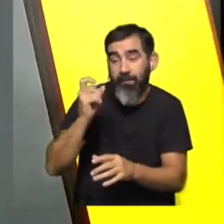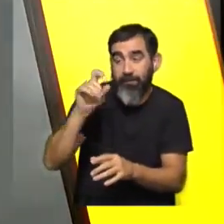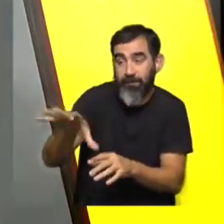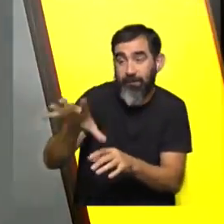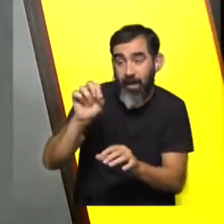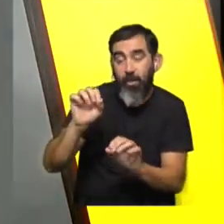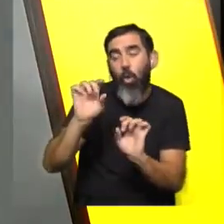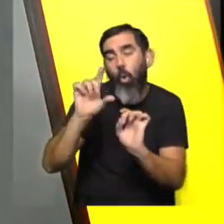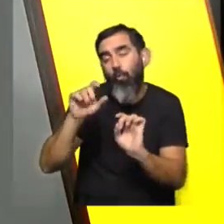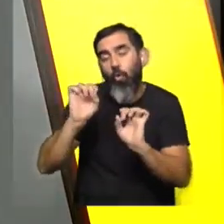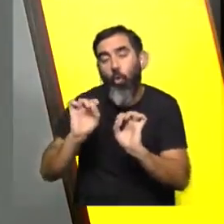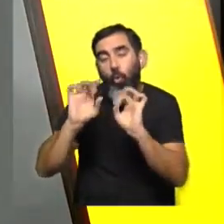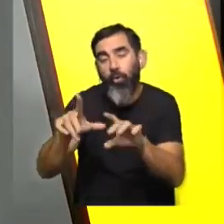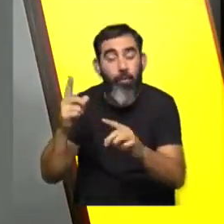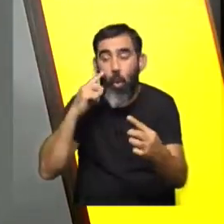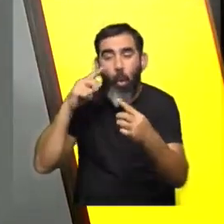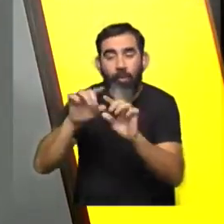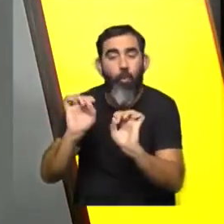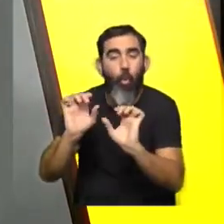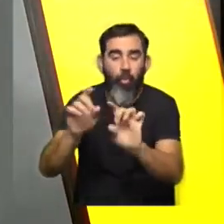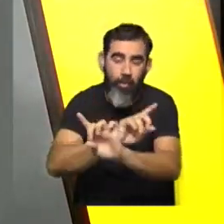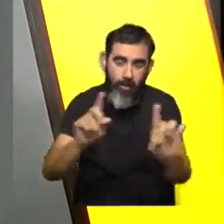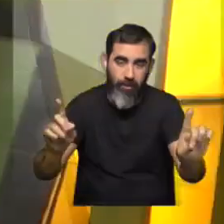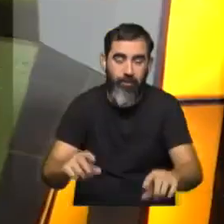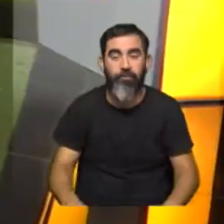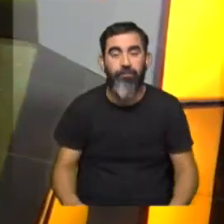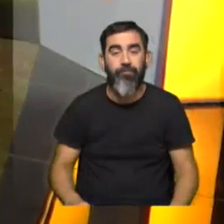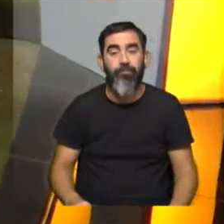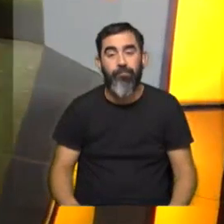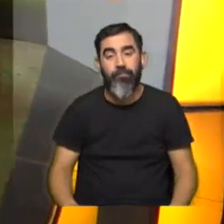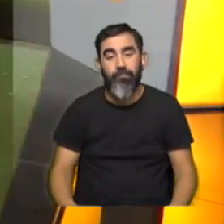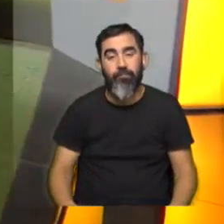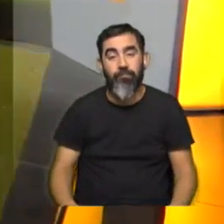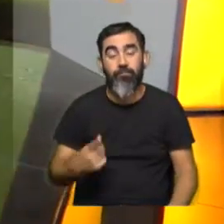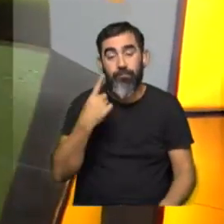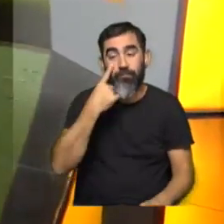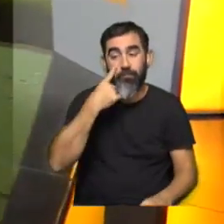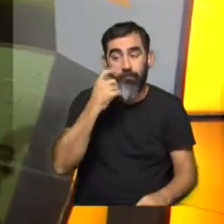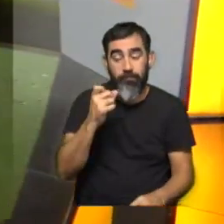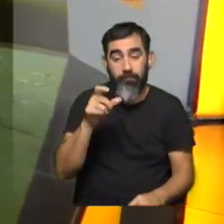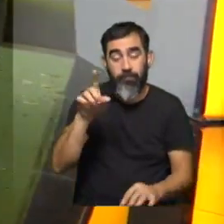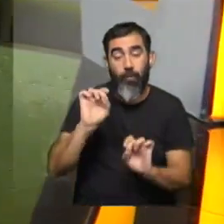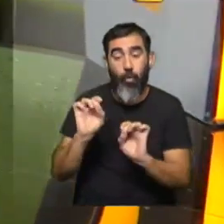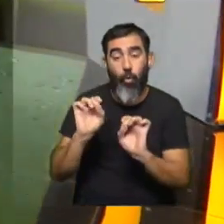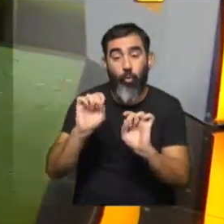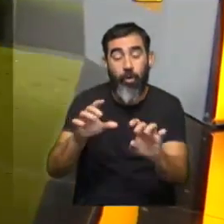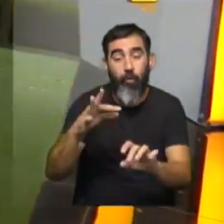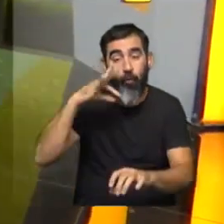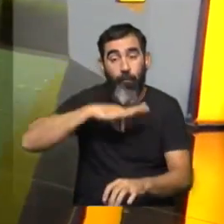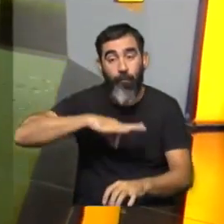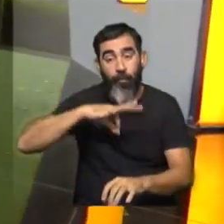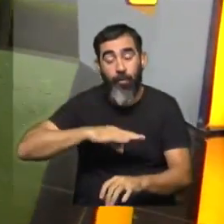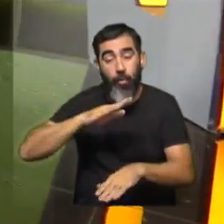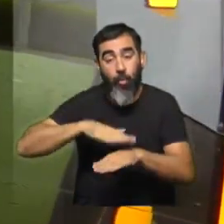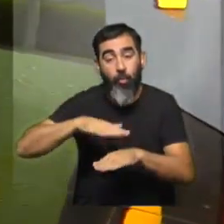obviamente contagian, pero no es su fin principal. Por un lado, para prevenir justamente el contagio con virus transmitidos